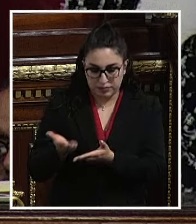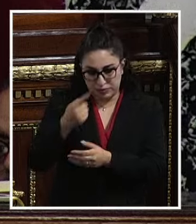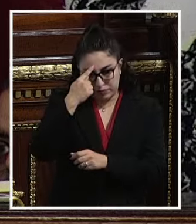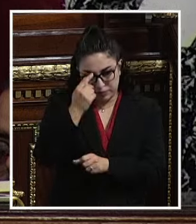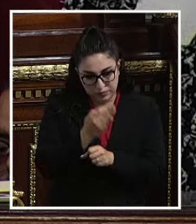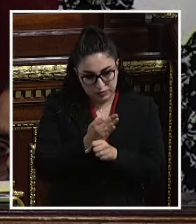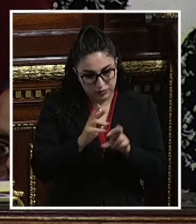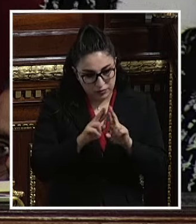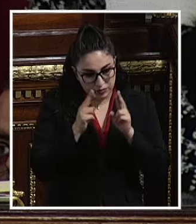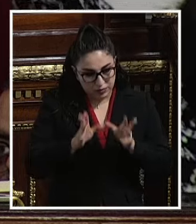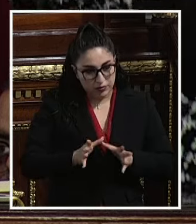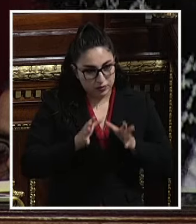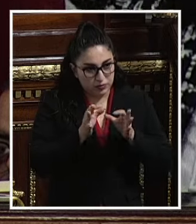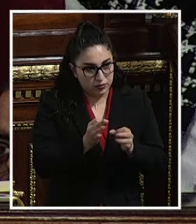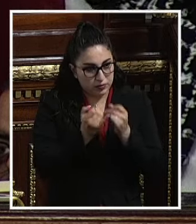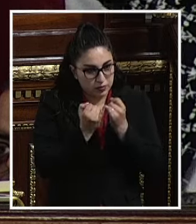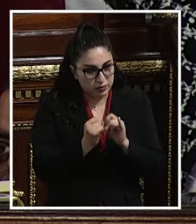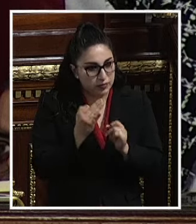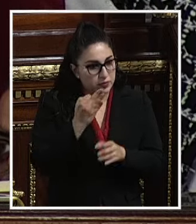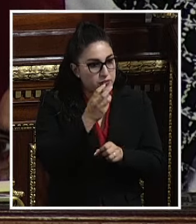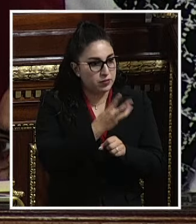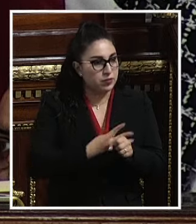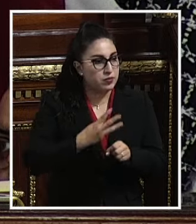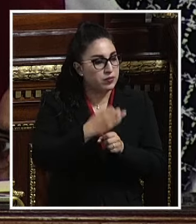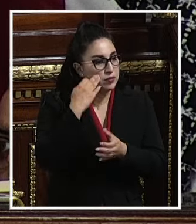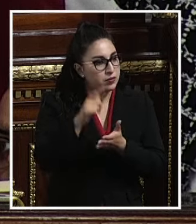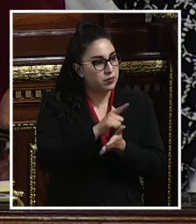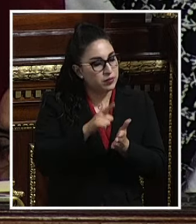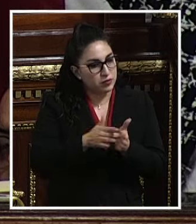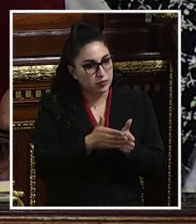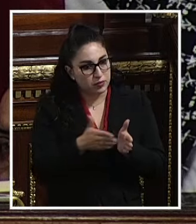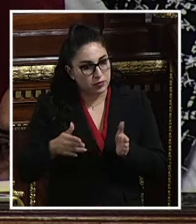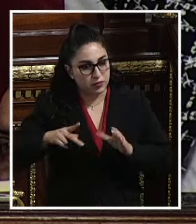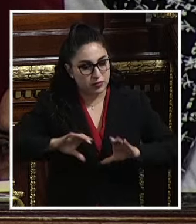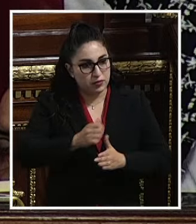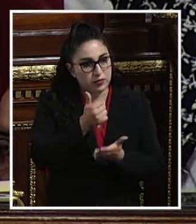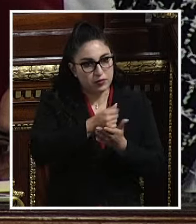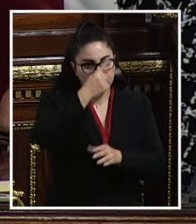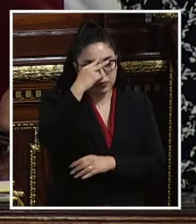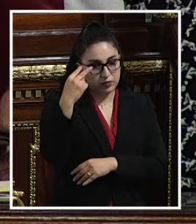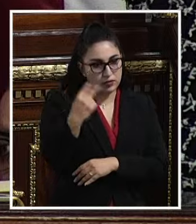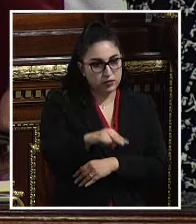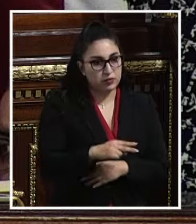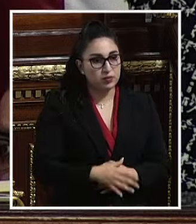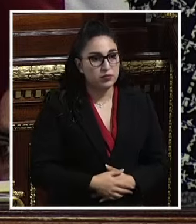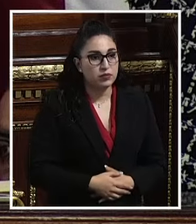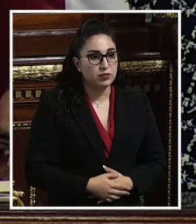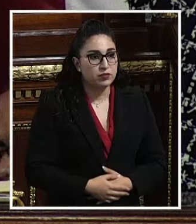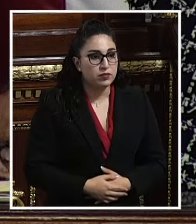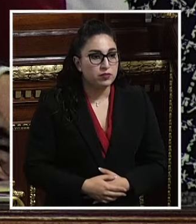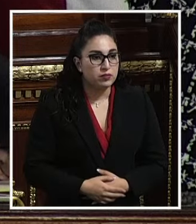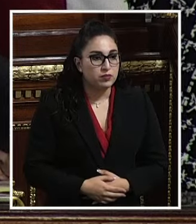constitutiva de la tercera legislatura del Congreso de la Ciudad de México.